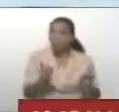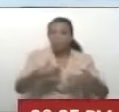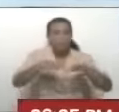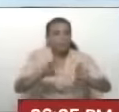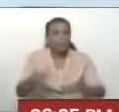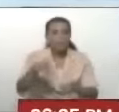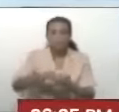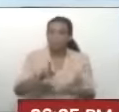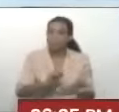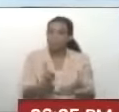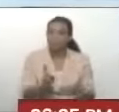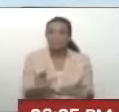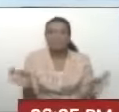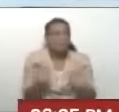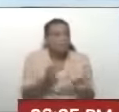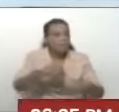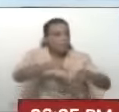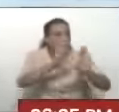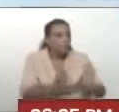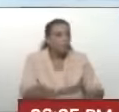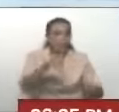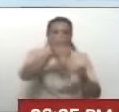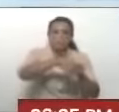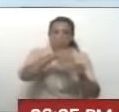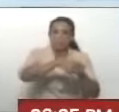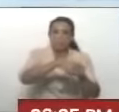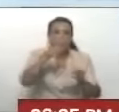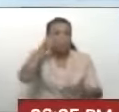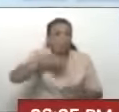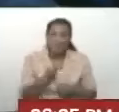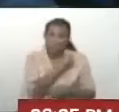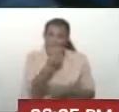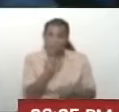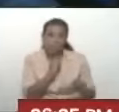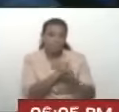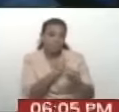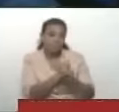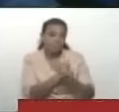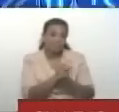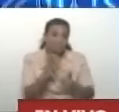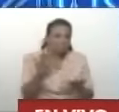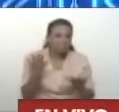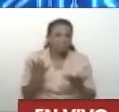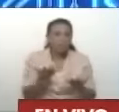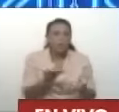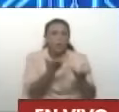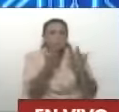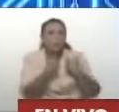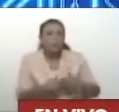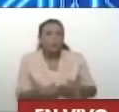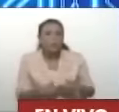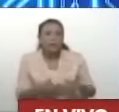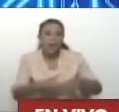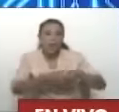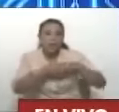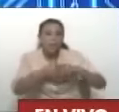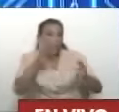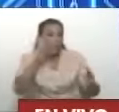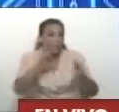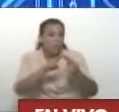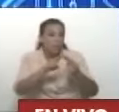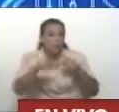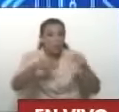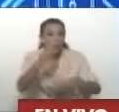elecciones en Venezuela. Nadie podrá con el pueblo de Venezuela. Bueno, Carlos, nos vemos en la próxima. Bueno,